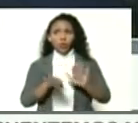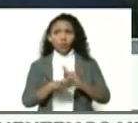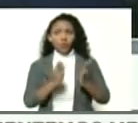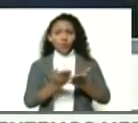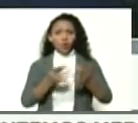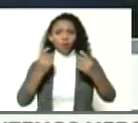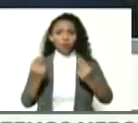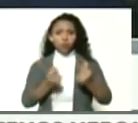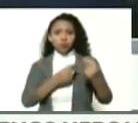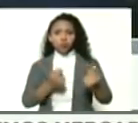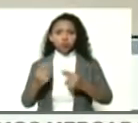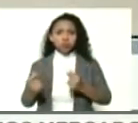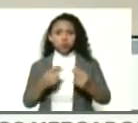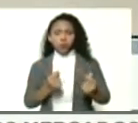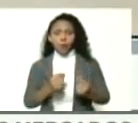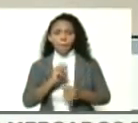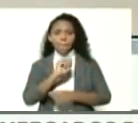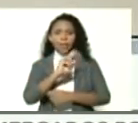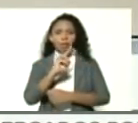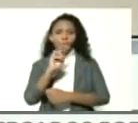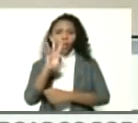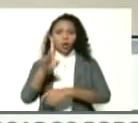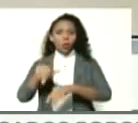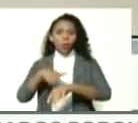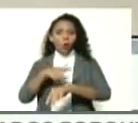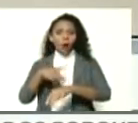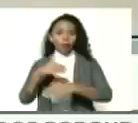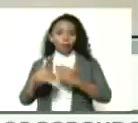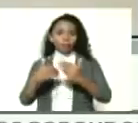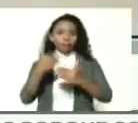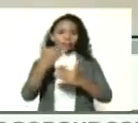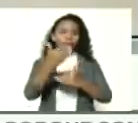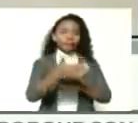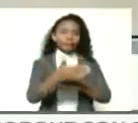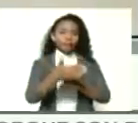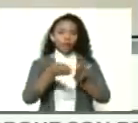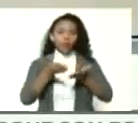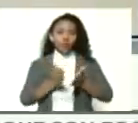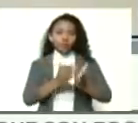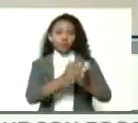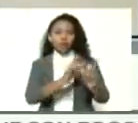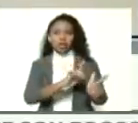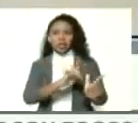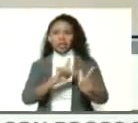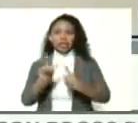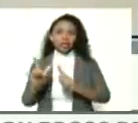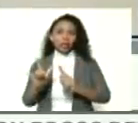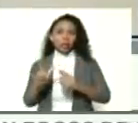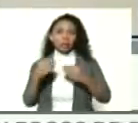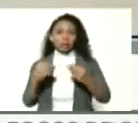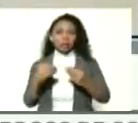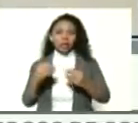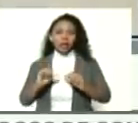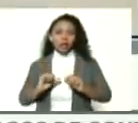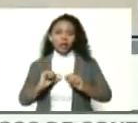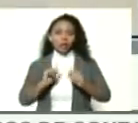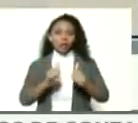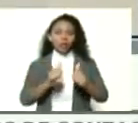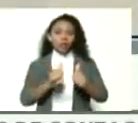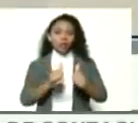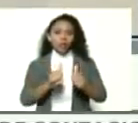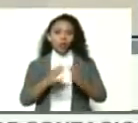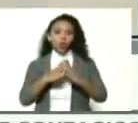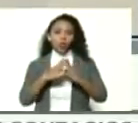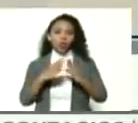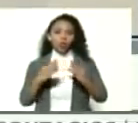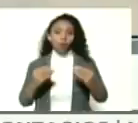activado, 24 horas después, el buque alistado para zarpar con